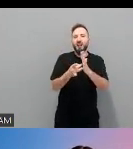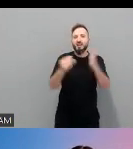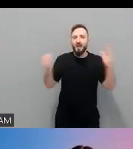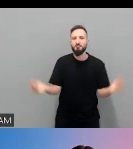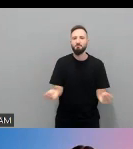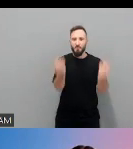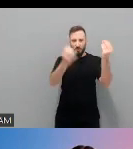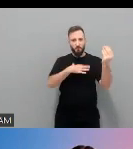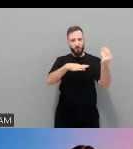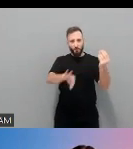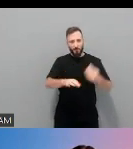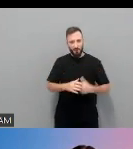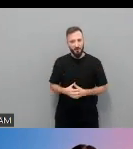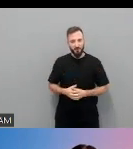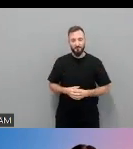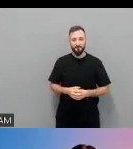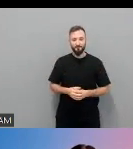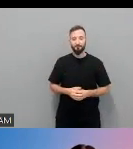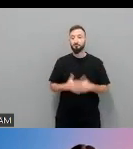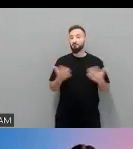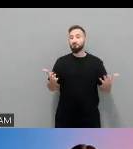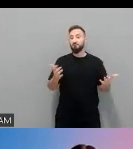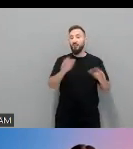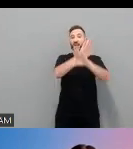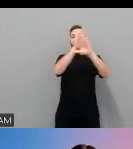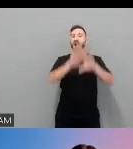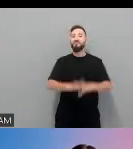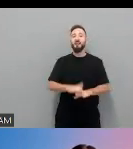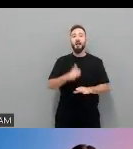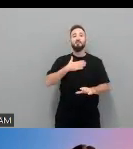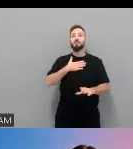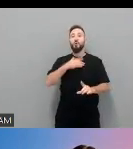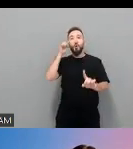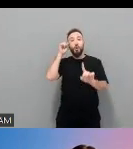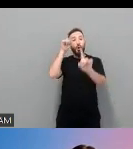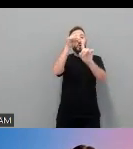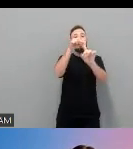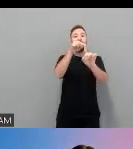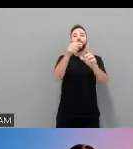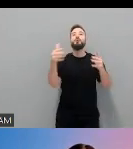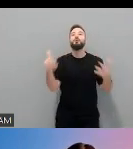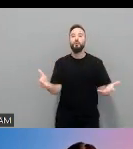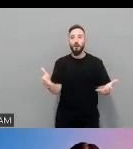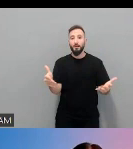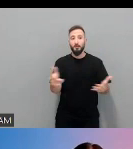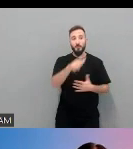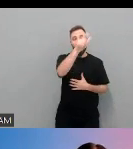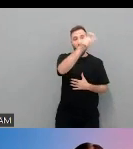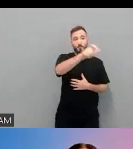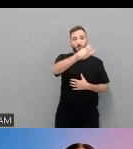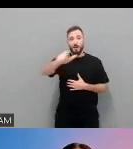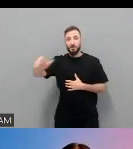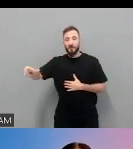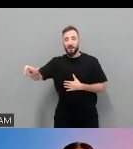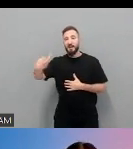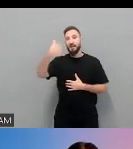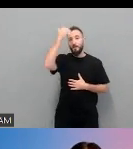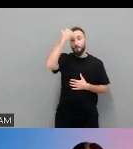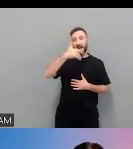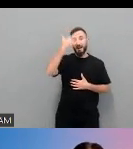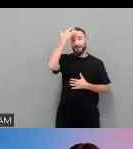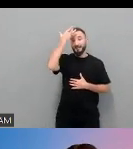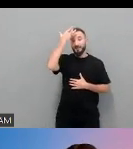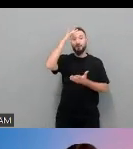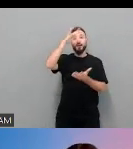centros ordinarios. ¿Vale? Porque al final lo que tenemos que poner el foco es en la necesidad que tiene la persona con